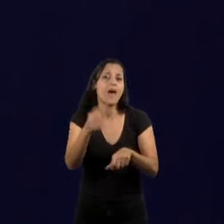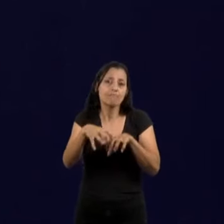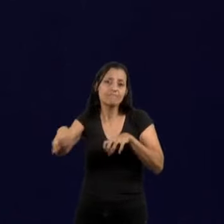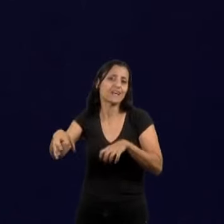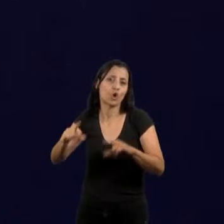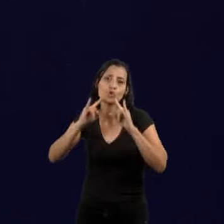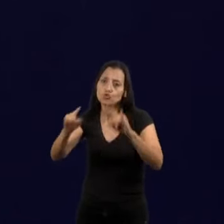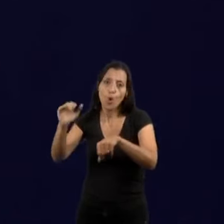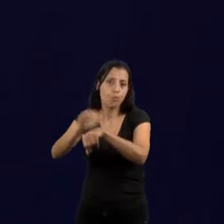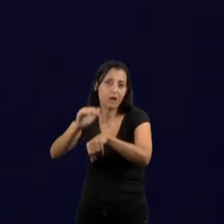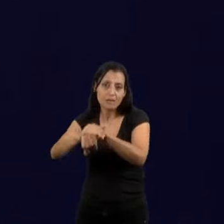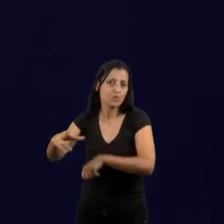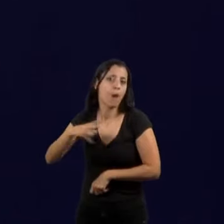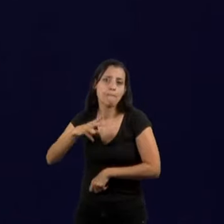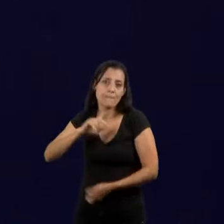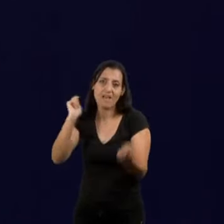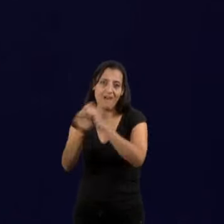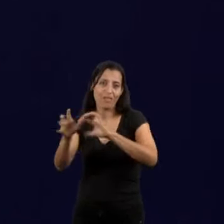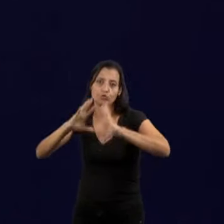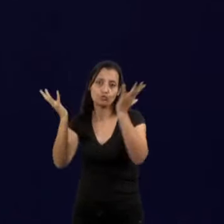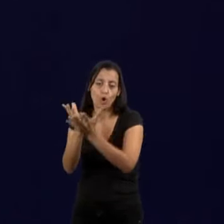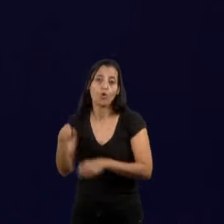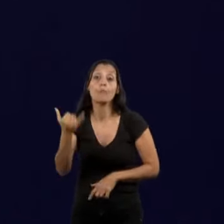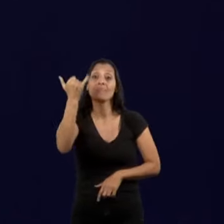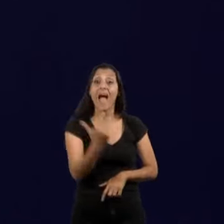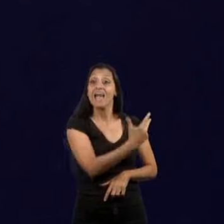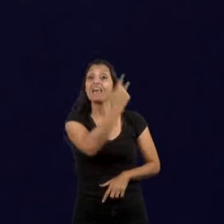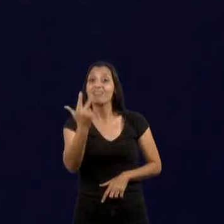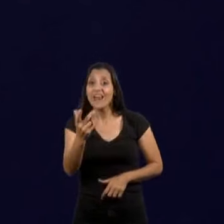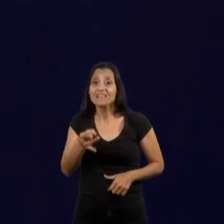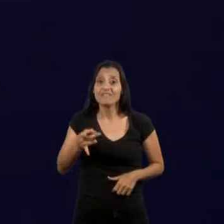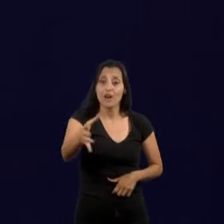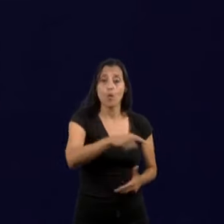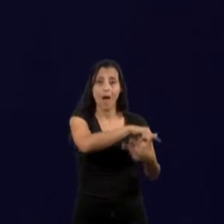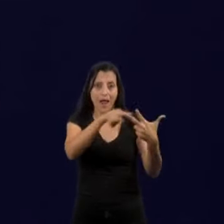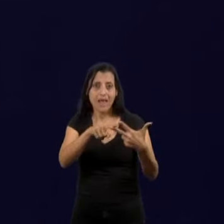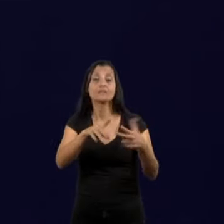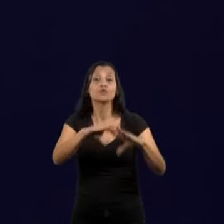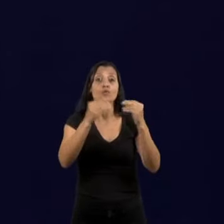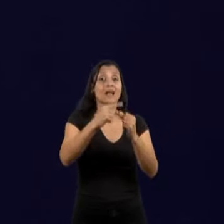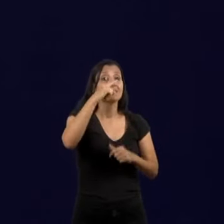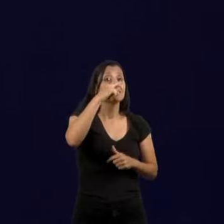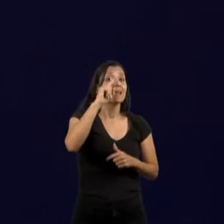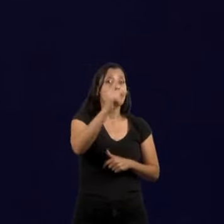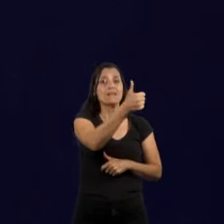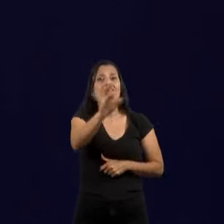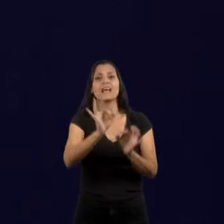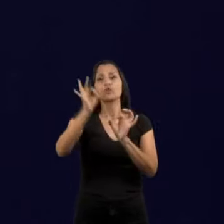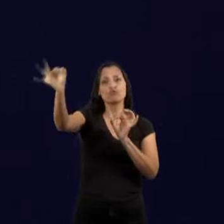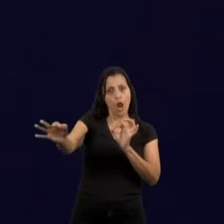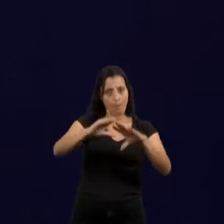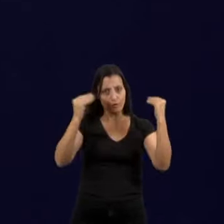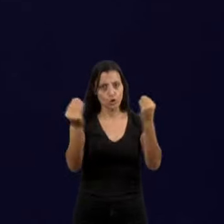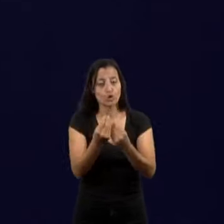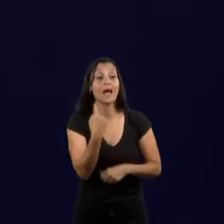aprobación de la ley bases. Y lo que dice justamente, bueno, es nosotros tenemos la delegación de facultades para hablar,